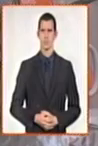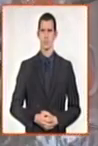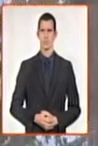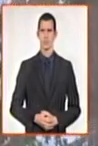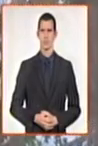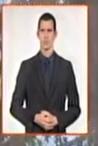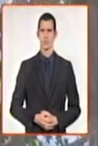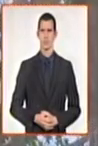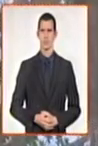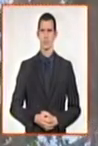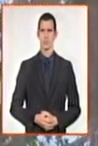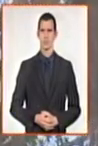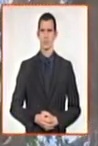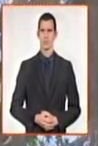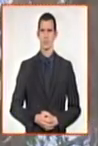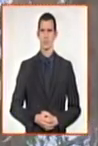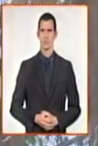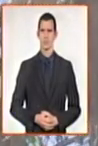redonda.